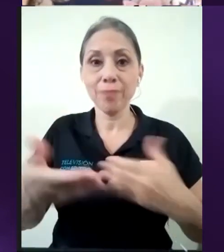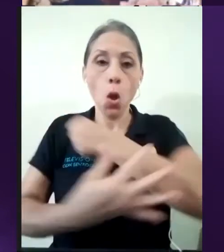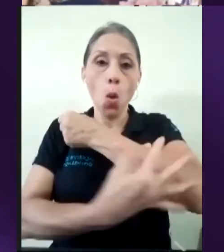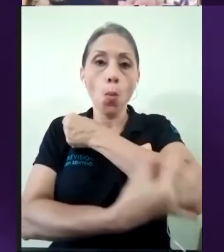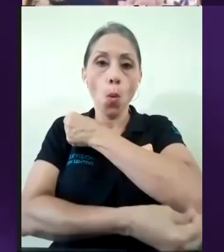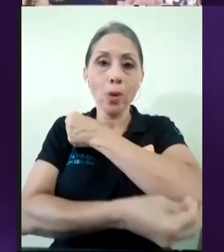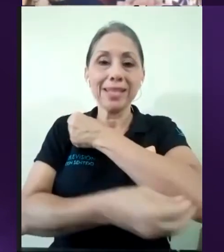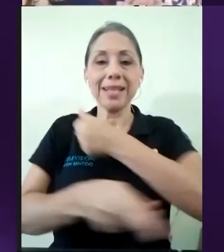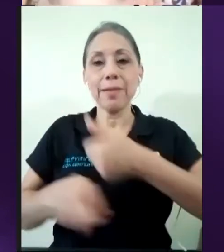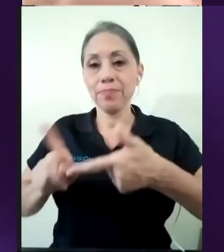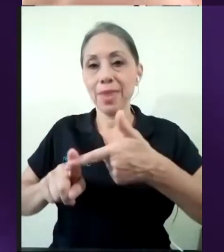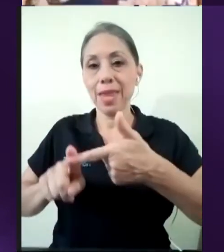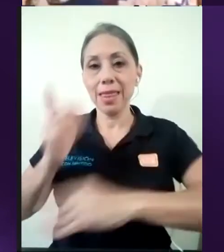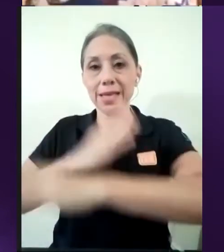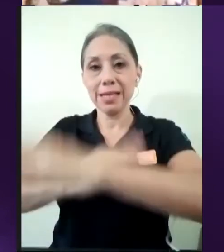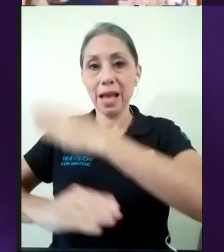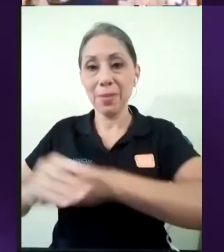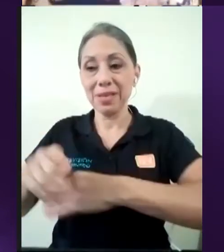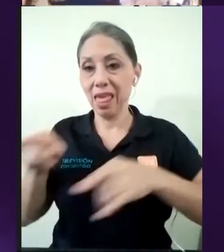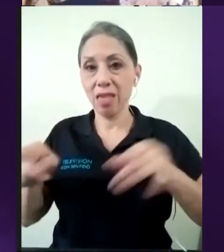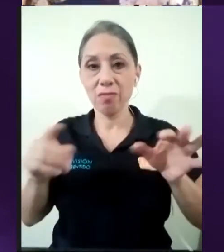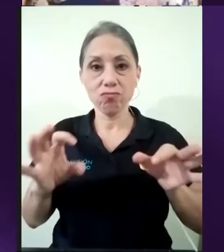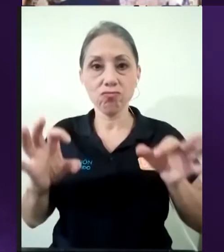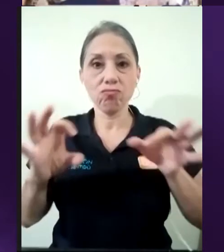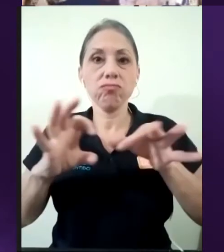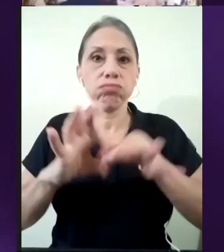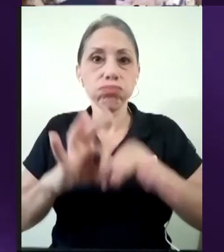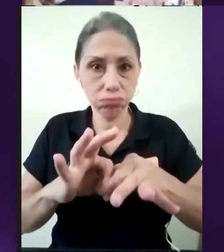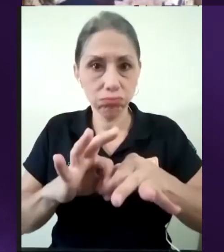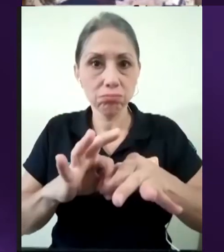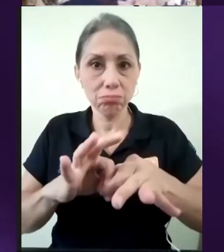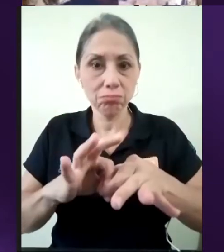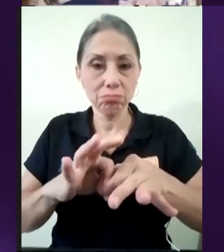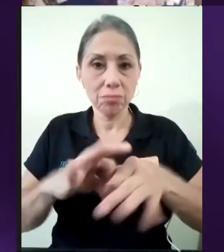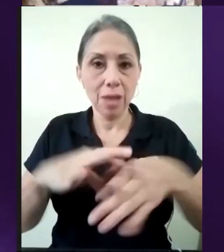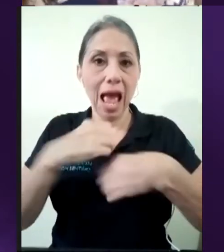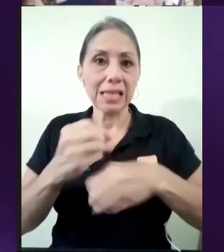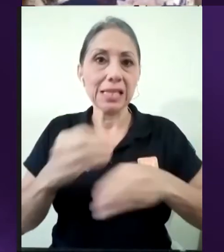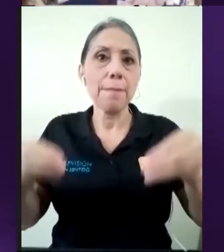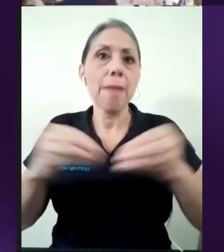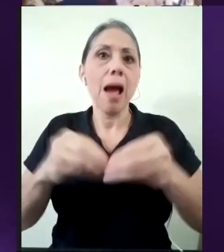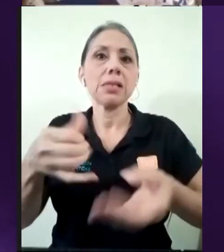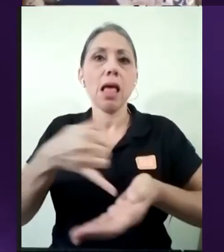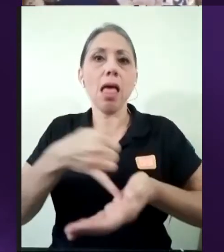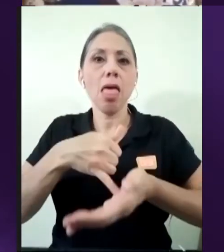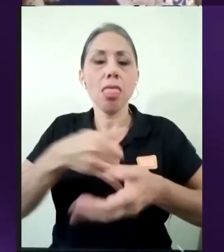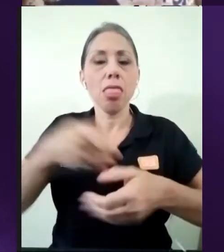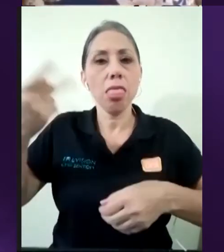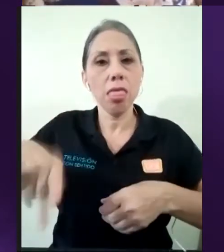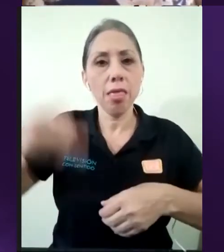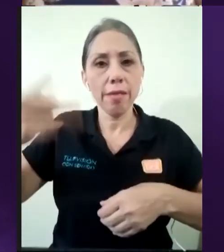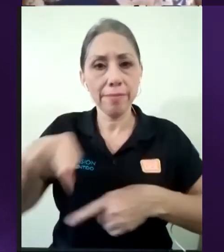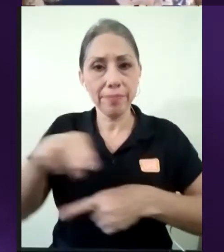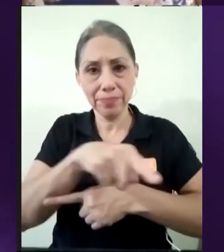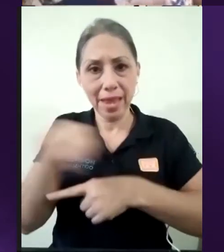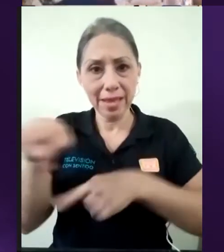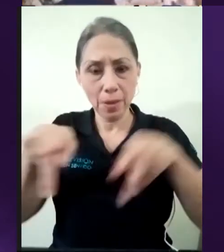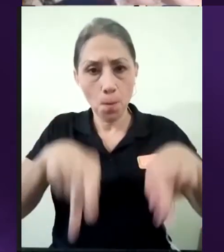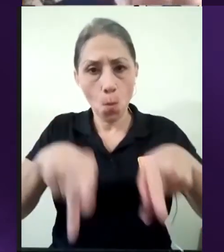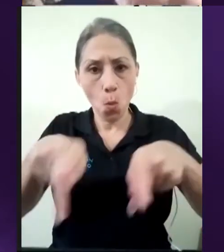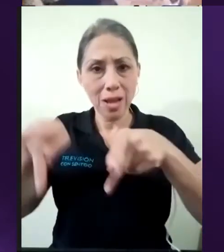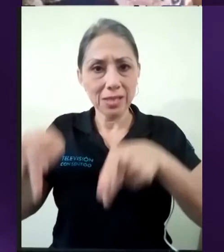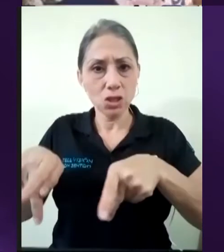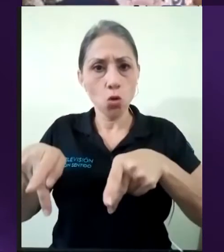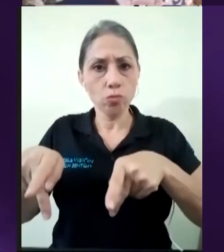discapacidad en general vulnera muchas veces a esta población. ¿Cómo se está trabajando con